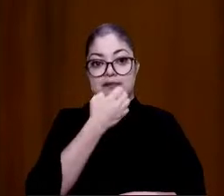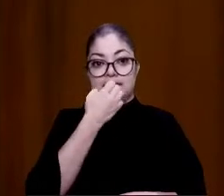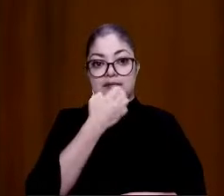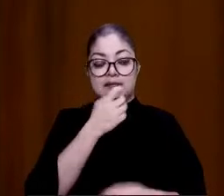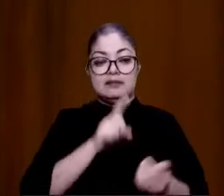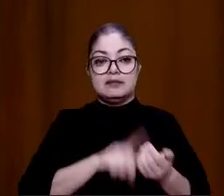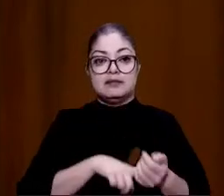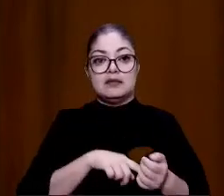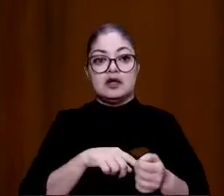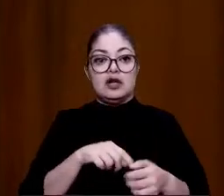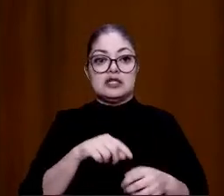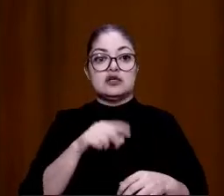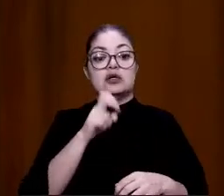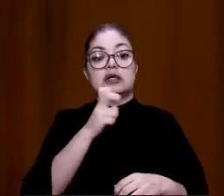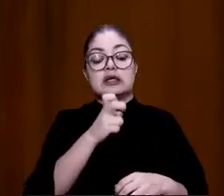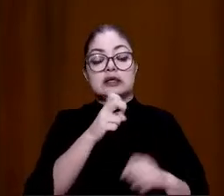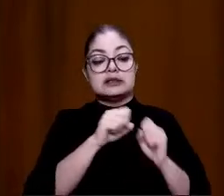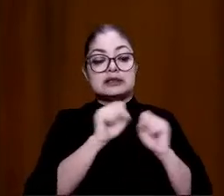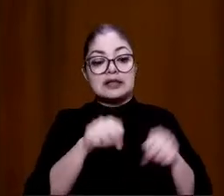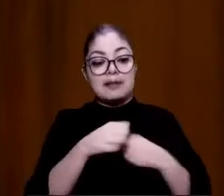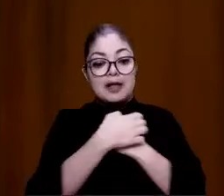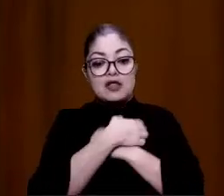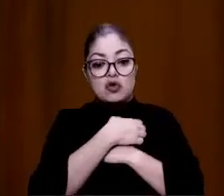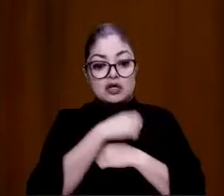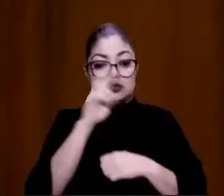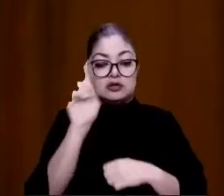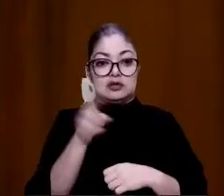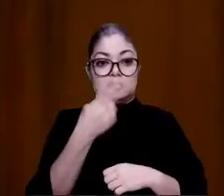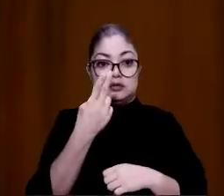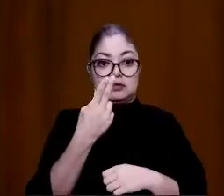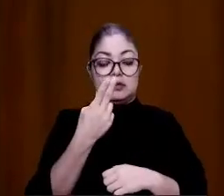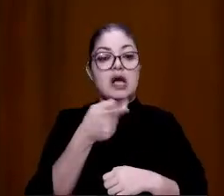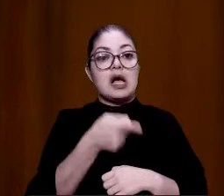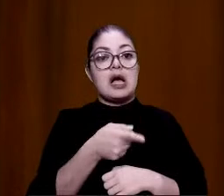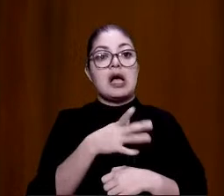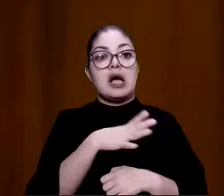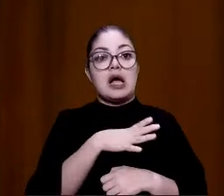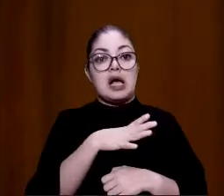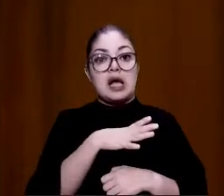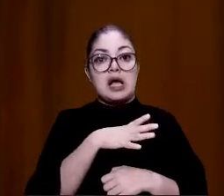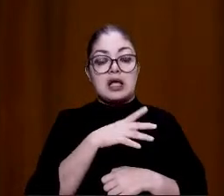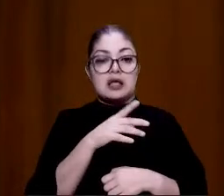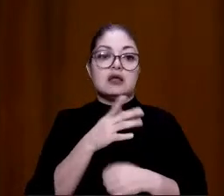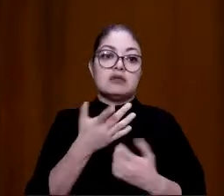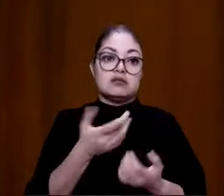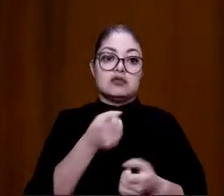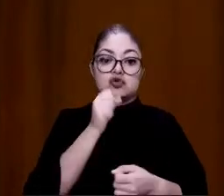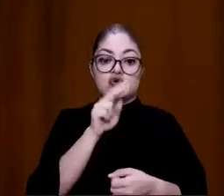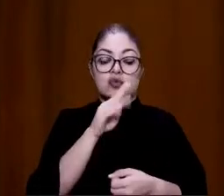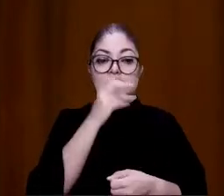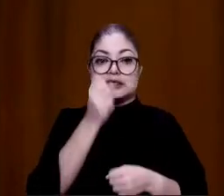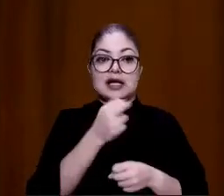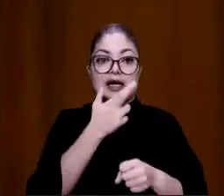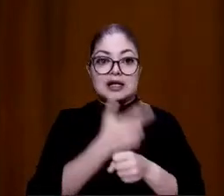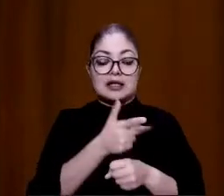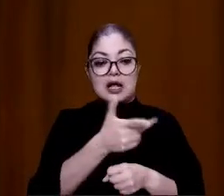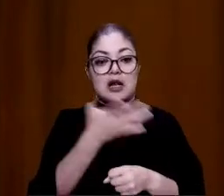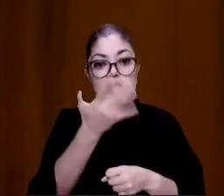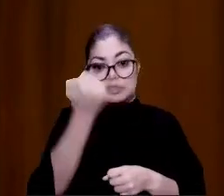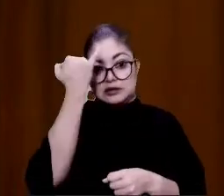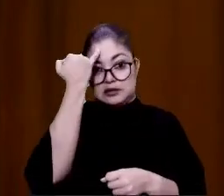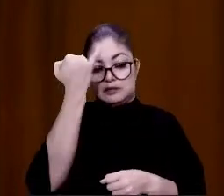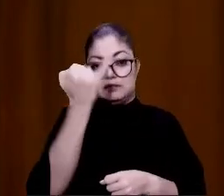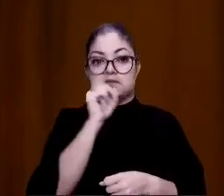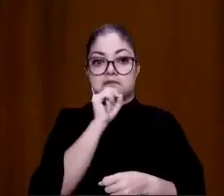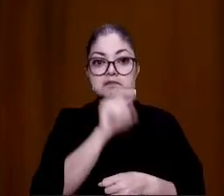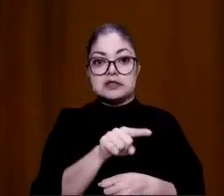del sistema educativo del Estado de México de Educación Superior, donde a instancia del subsecretario Presa se diseñó el mismo,